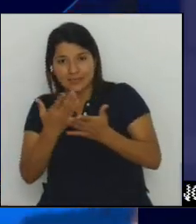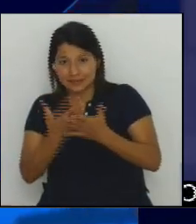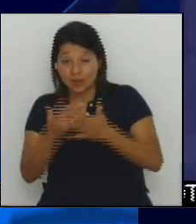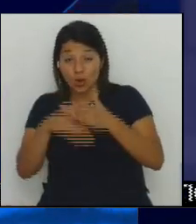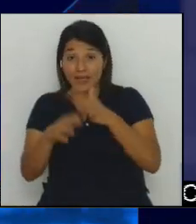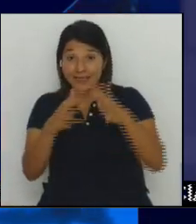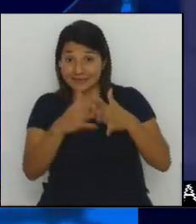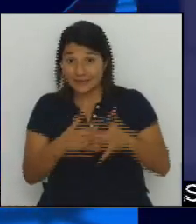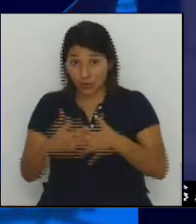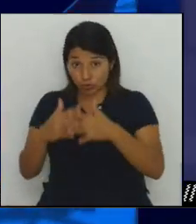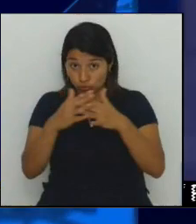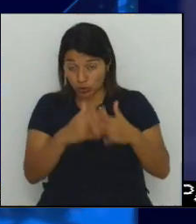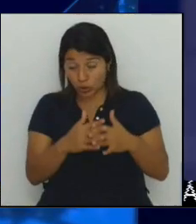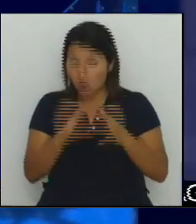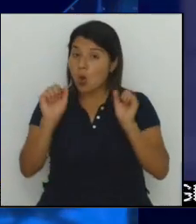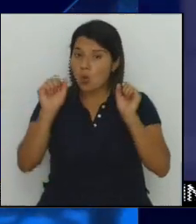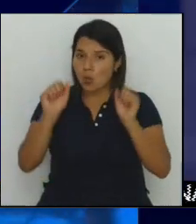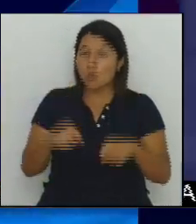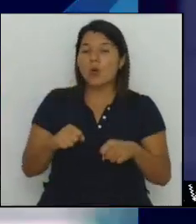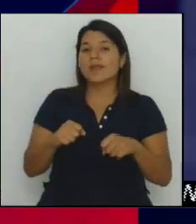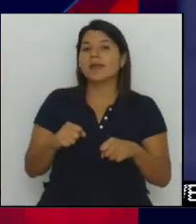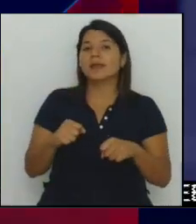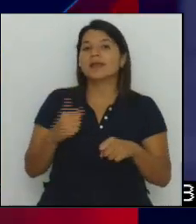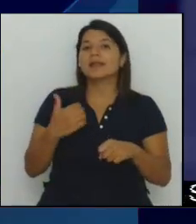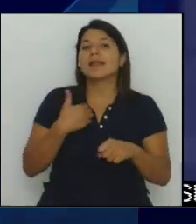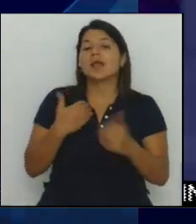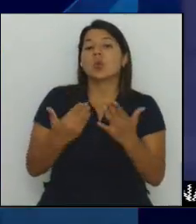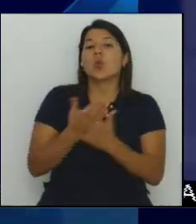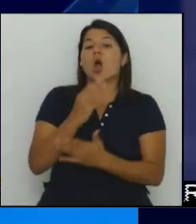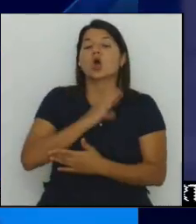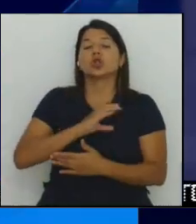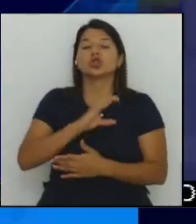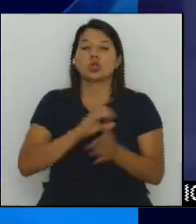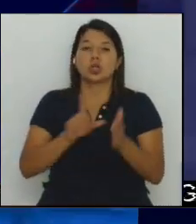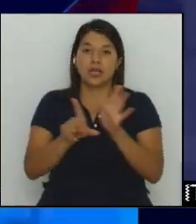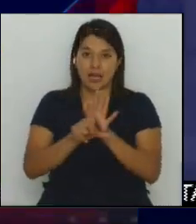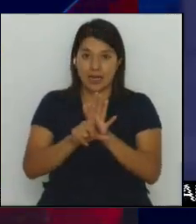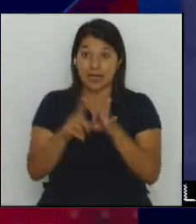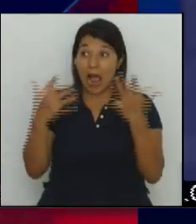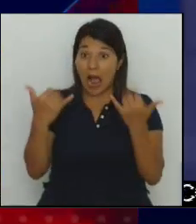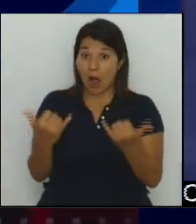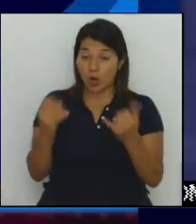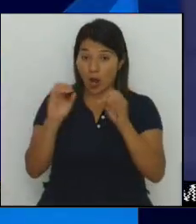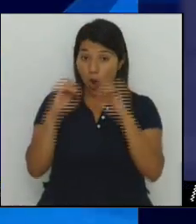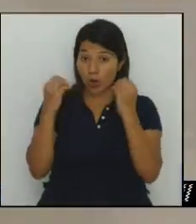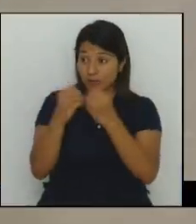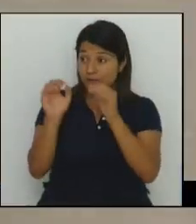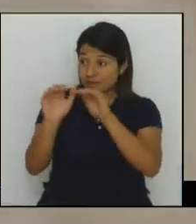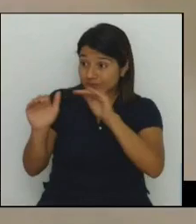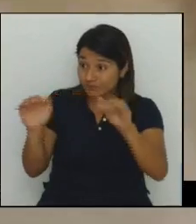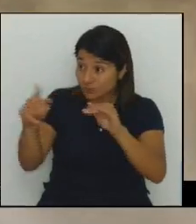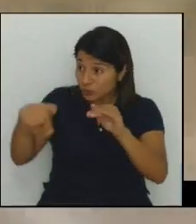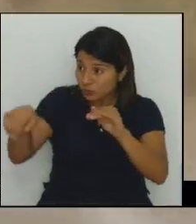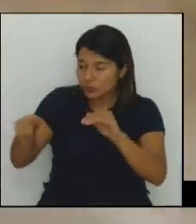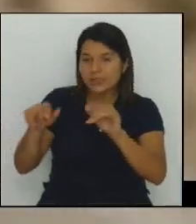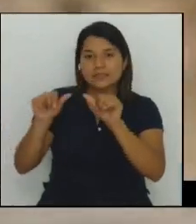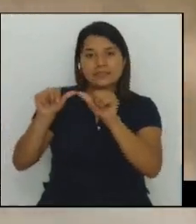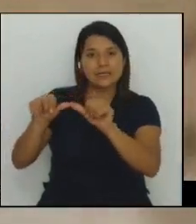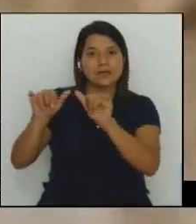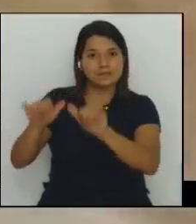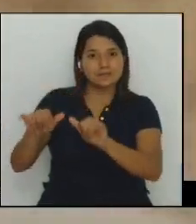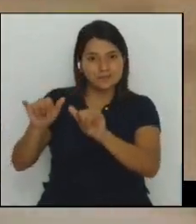optar a un nuevo estatus legal. Organizaciones hacen llamado a estas personas para que permanezcan en la zona.